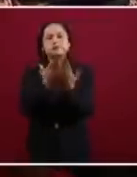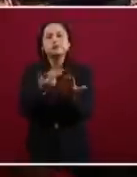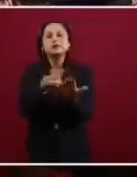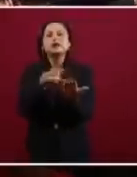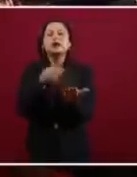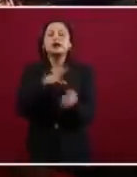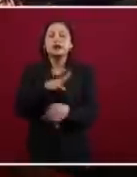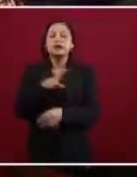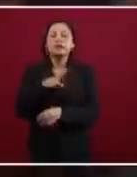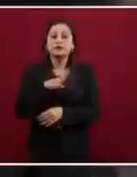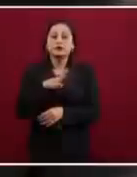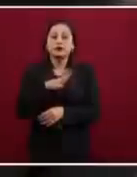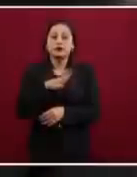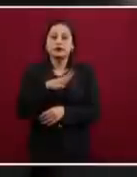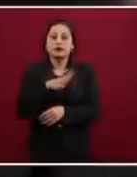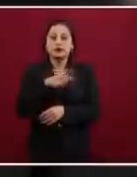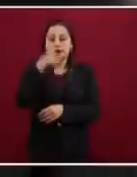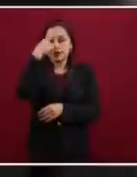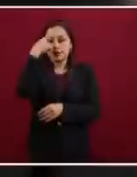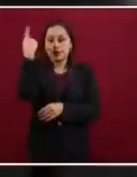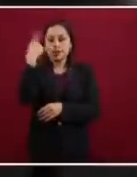el nuevo modelo